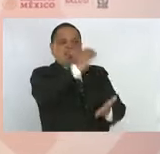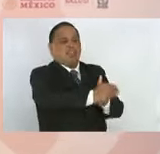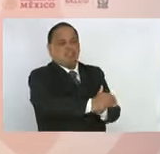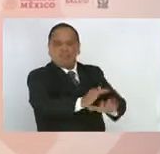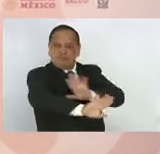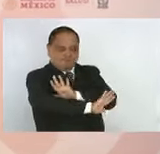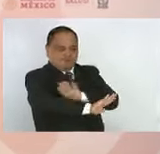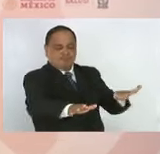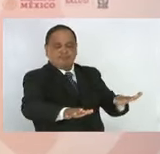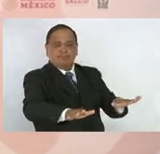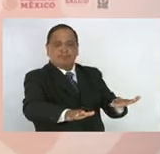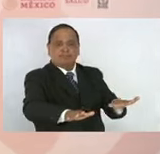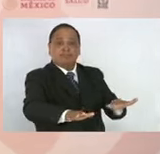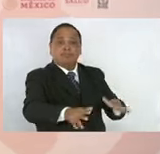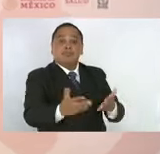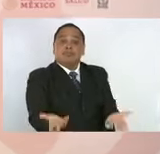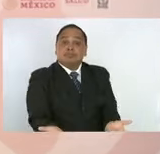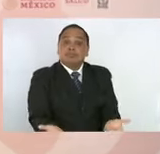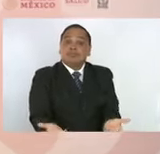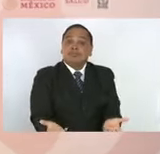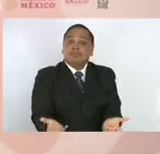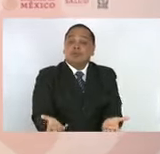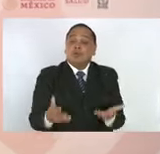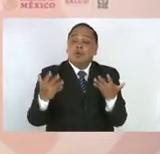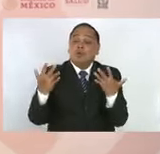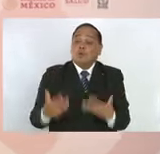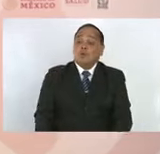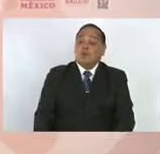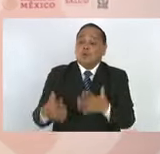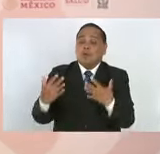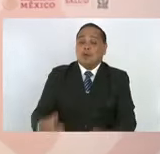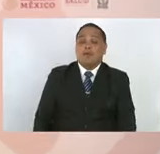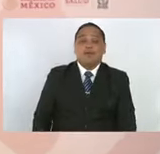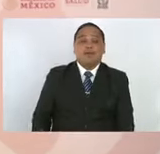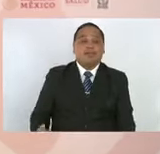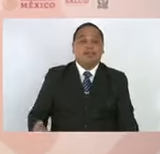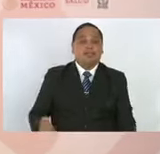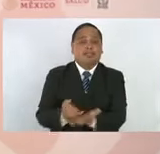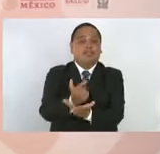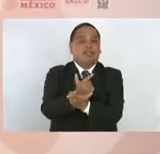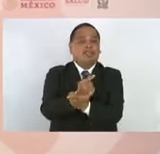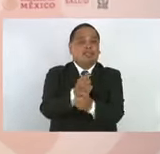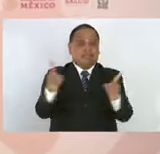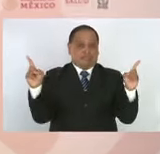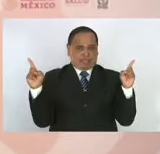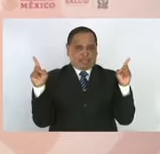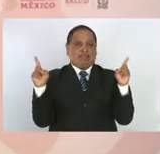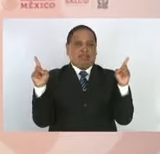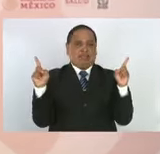y de manera democrática